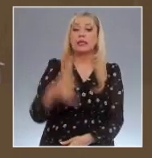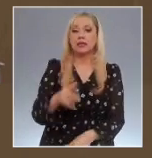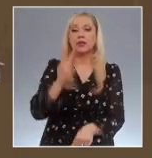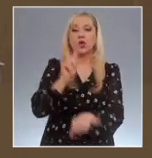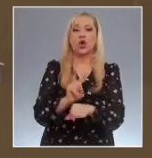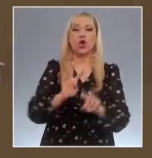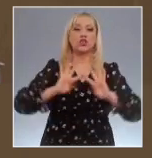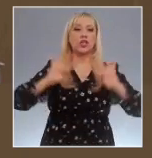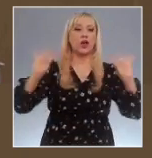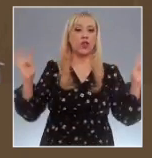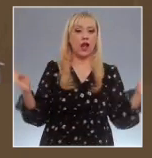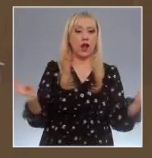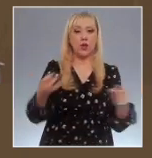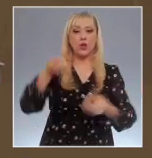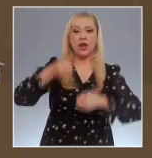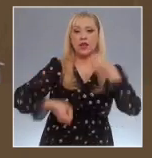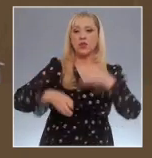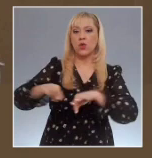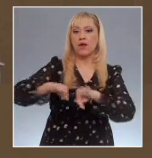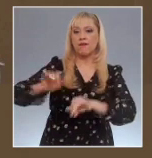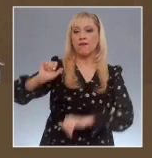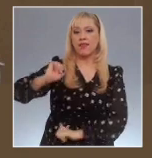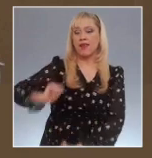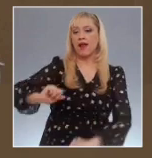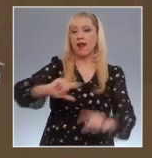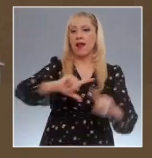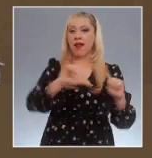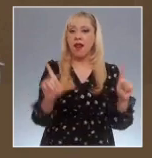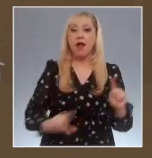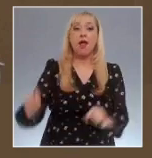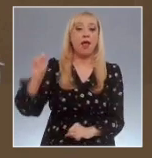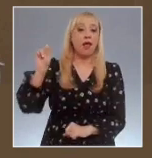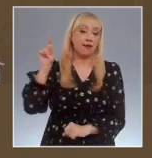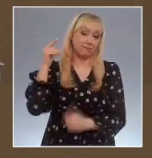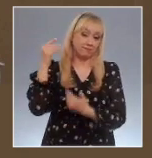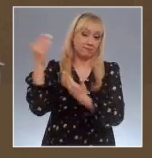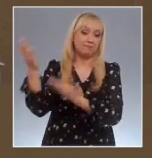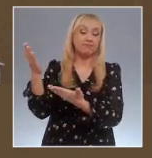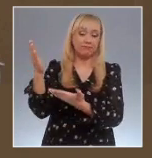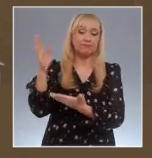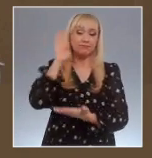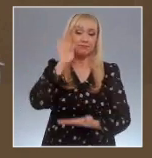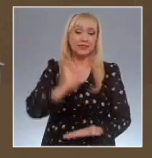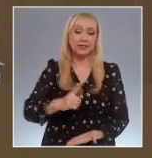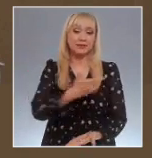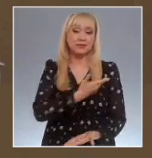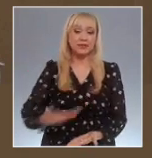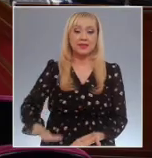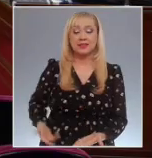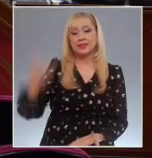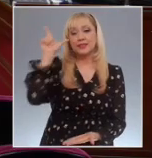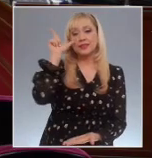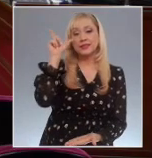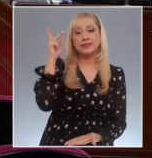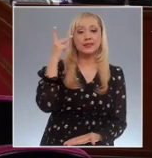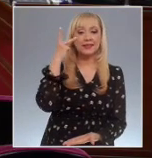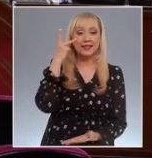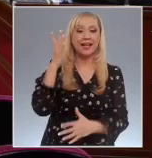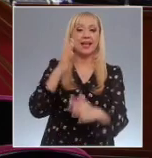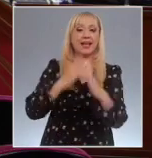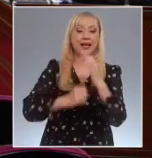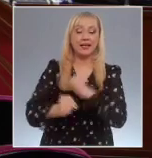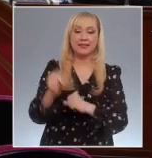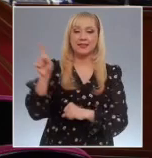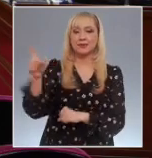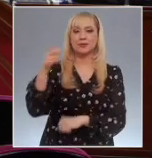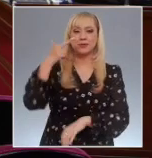Federal, presididos por la señora ministra doña Norma Lucía Piña Hernández. El primer lugar